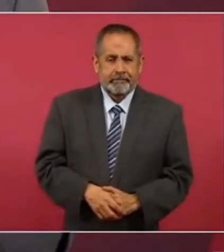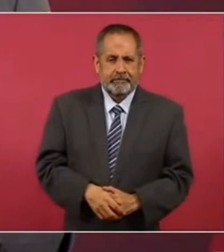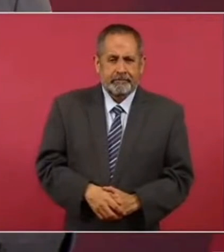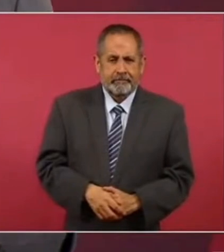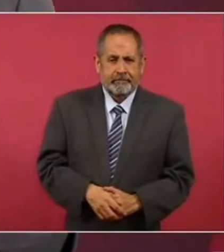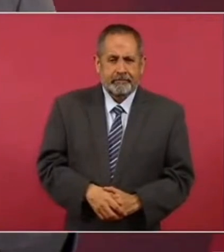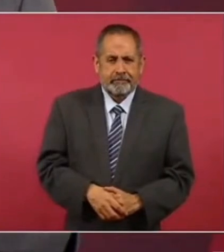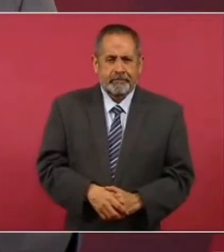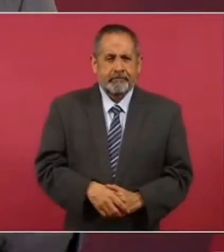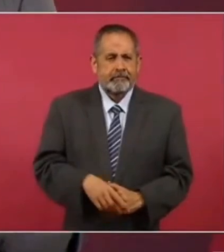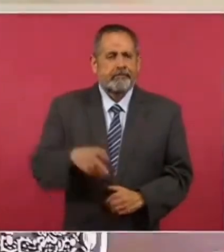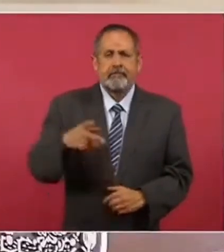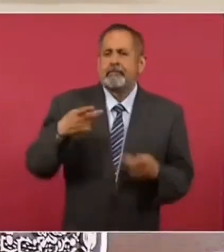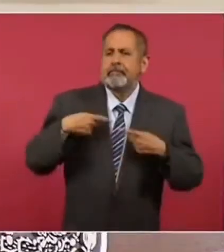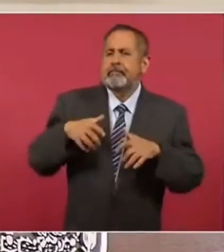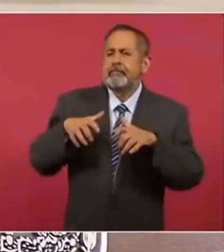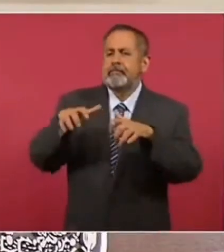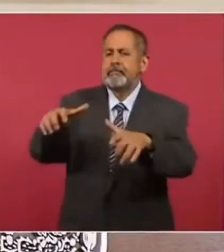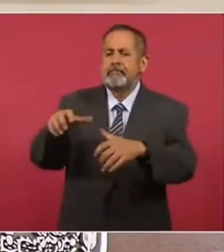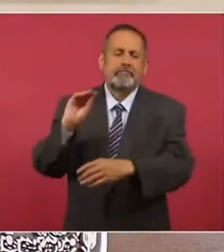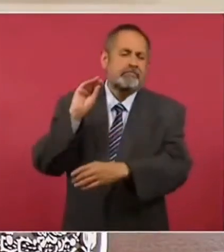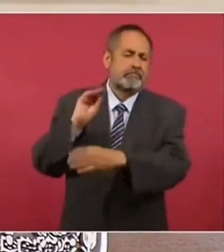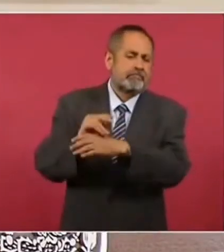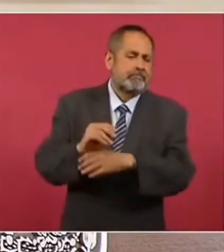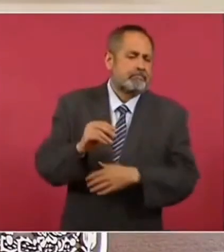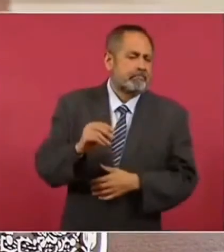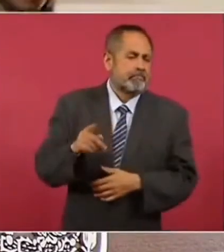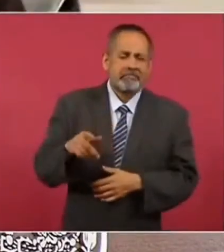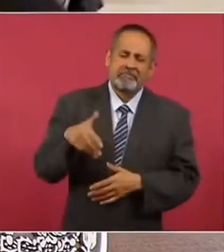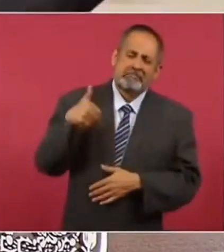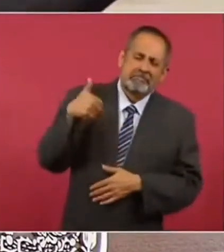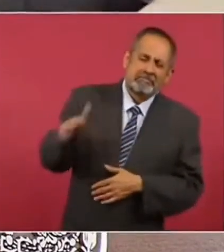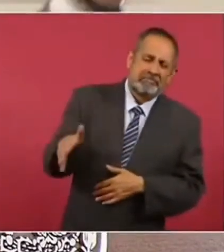Le dieron la espalda al pueblo, desprecian al pueblo.